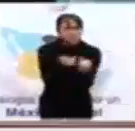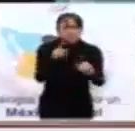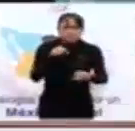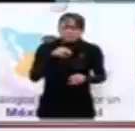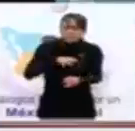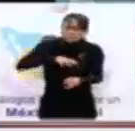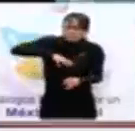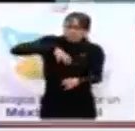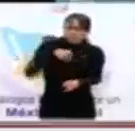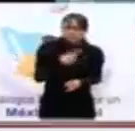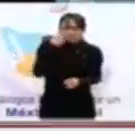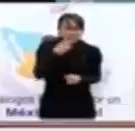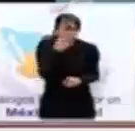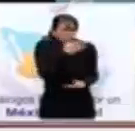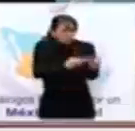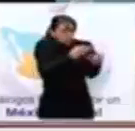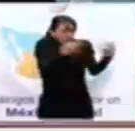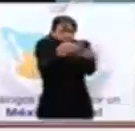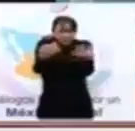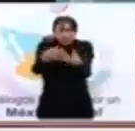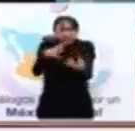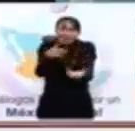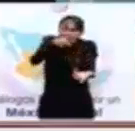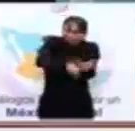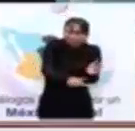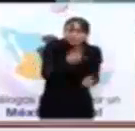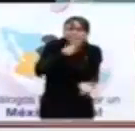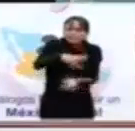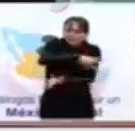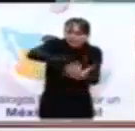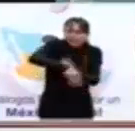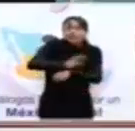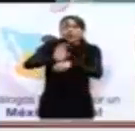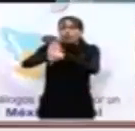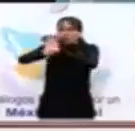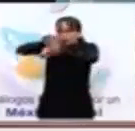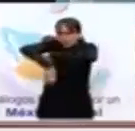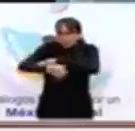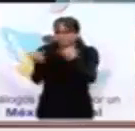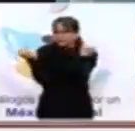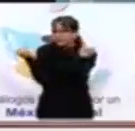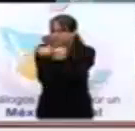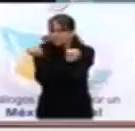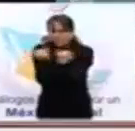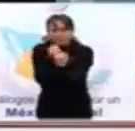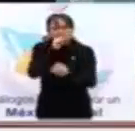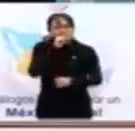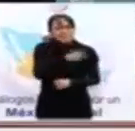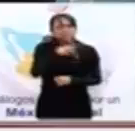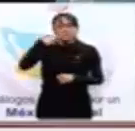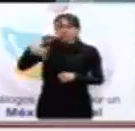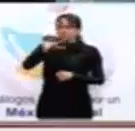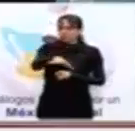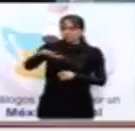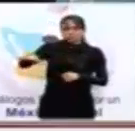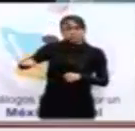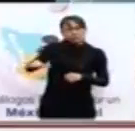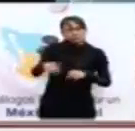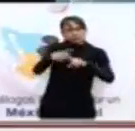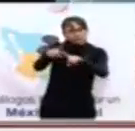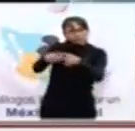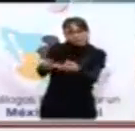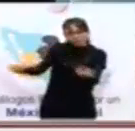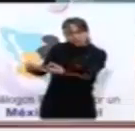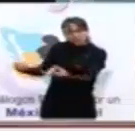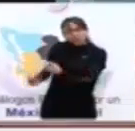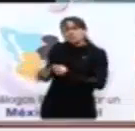ocupar su territorio. Colombia tiene una cantidad de misiones y programas de ocupación del territorio. Y la ocupación del